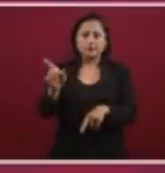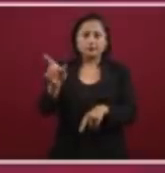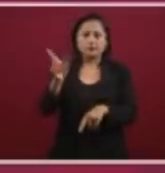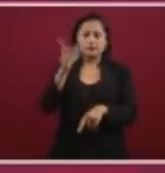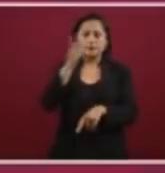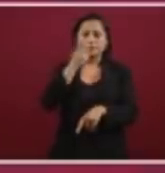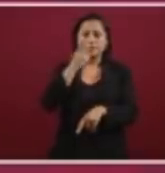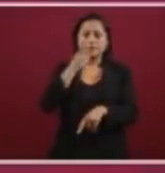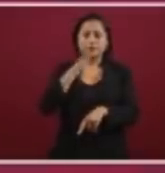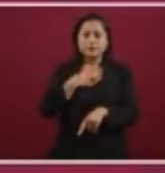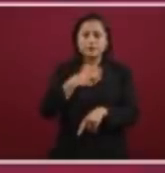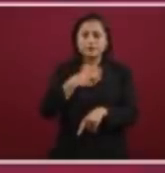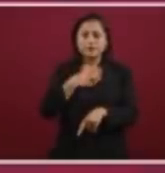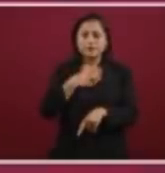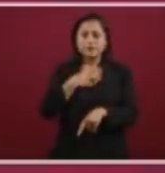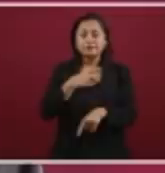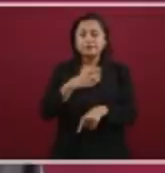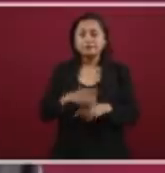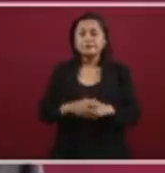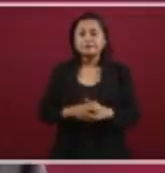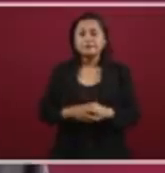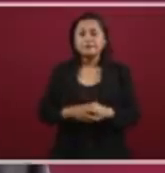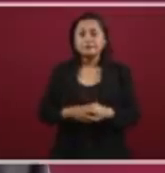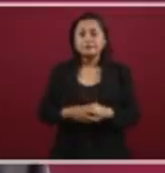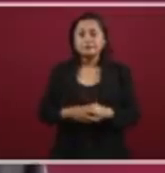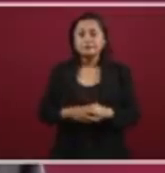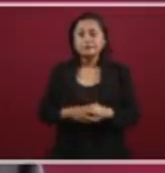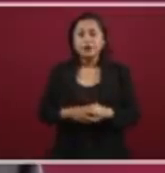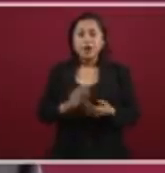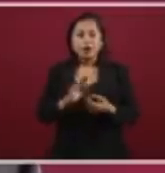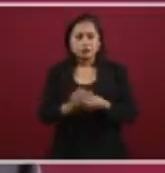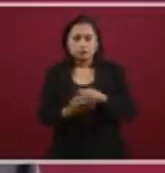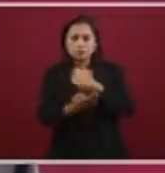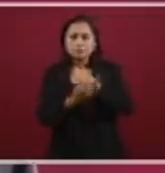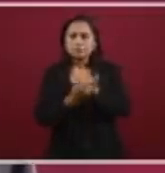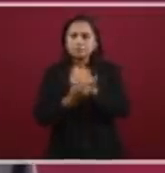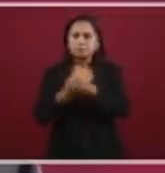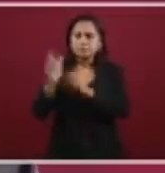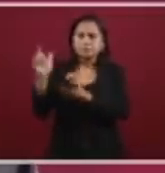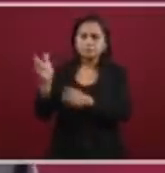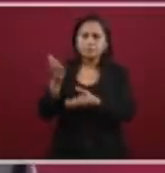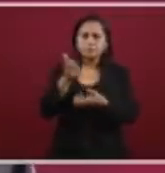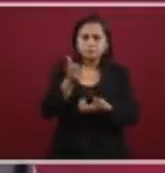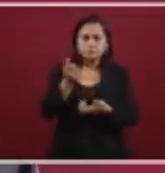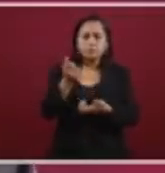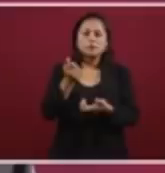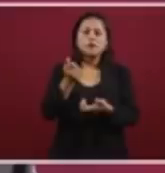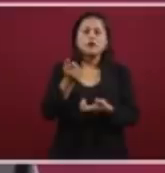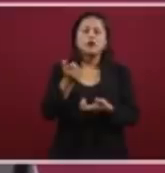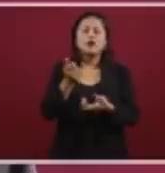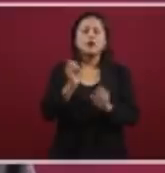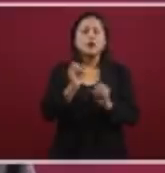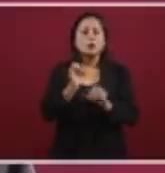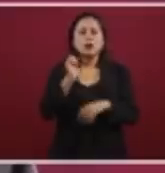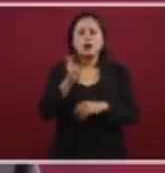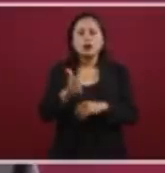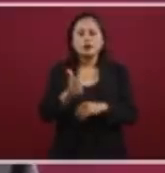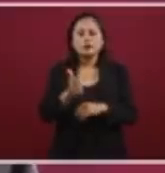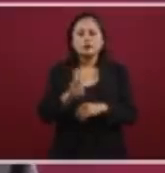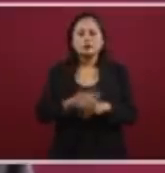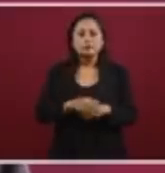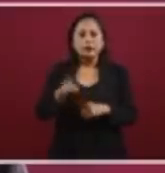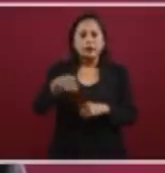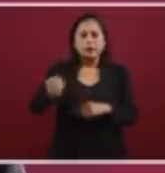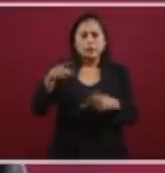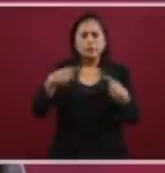si va haber garantías a las inversiones no no andan esté dudando